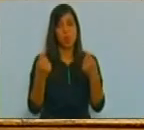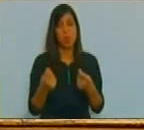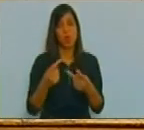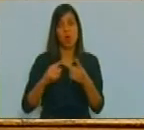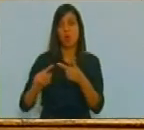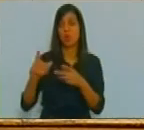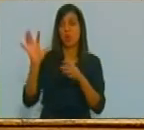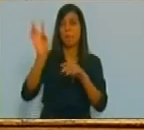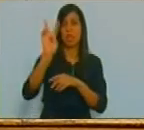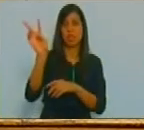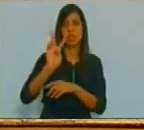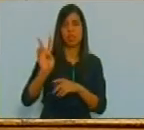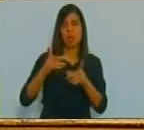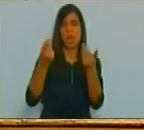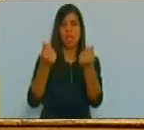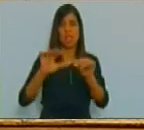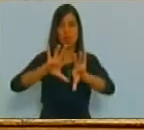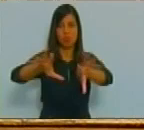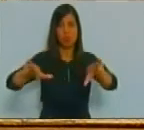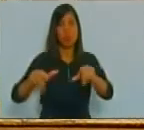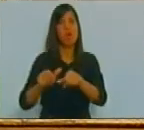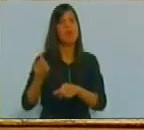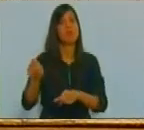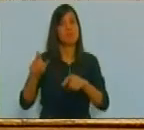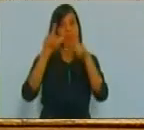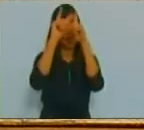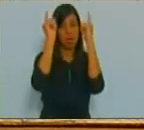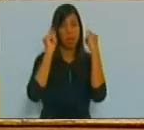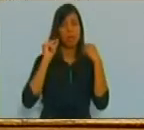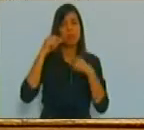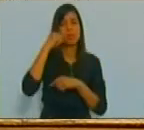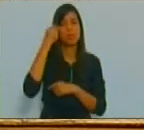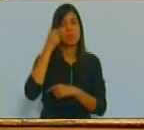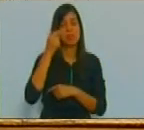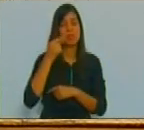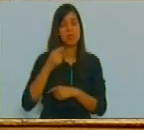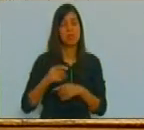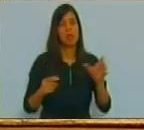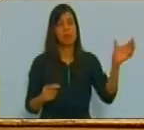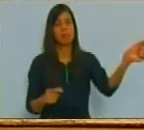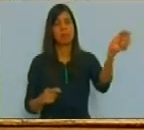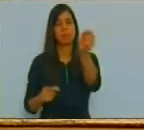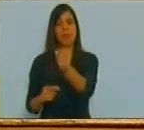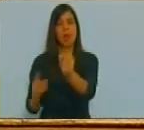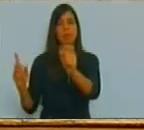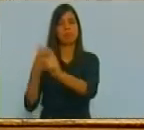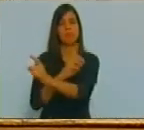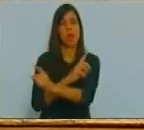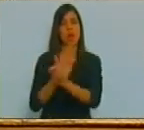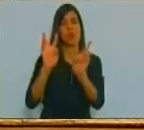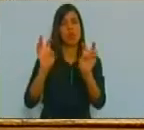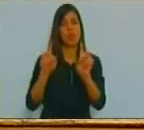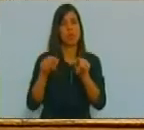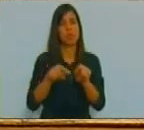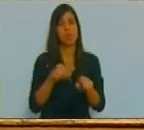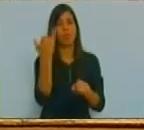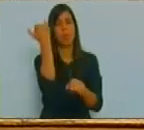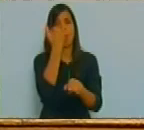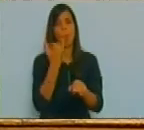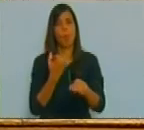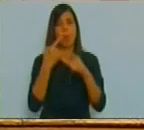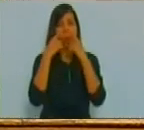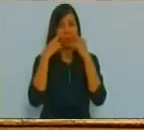patrimonio de la nación venezolana el nombramiento de un fiscal general de la república justamente